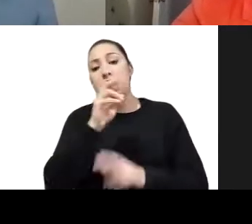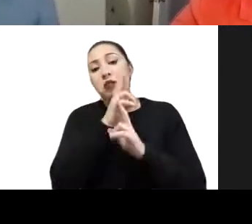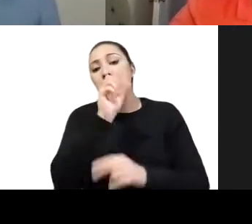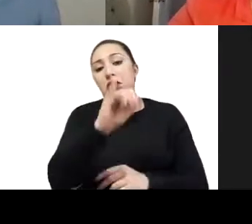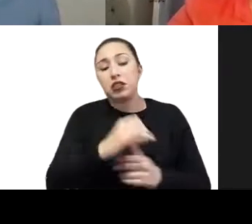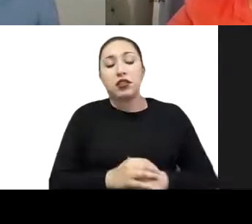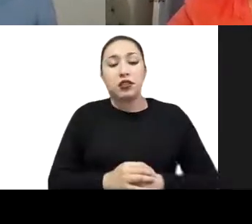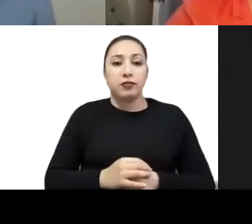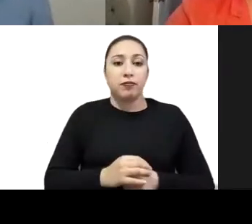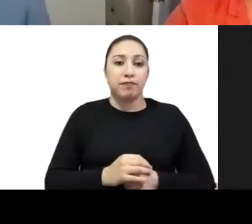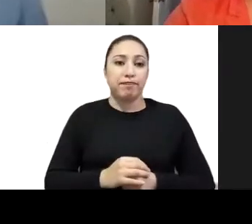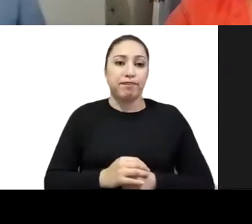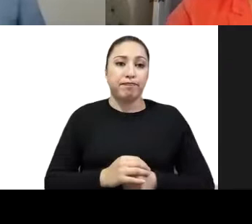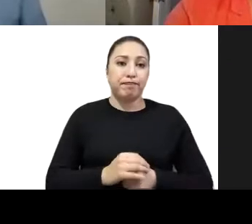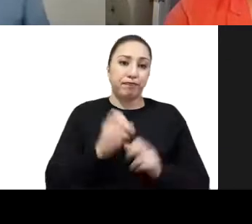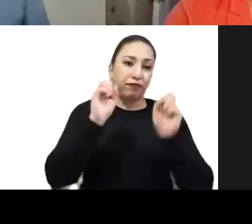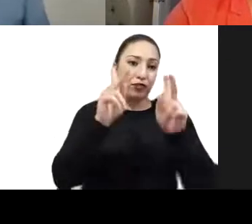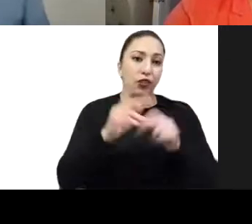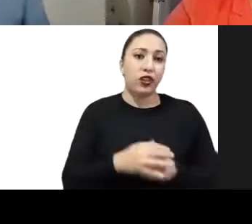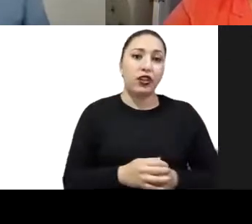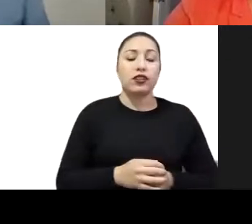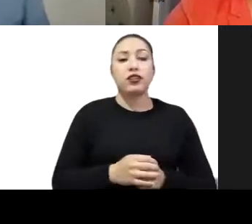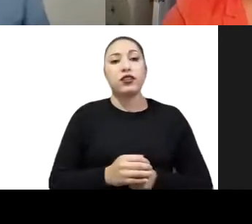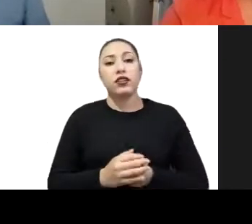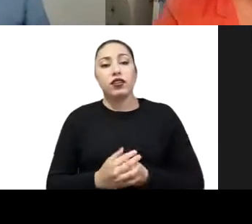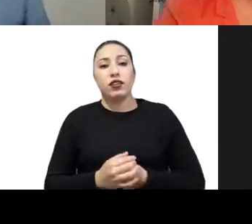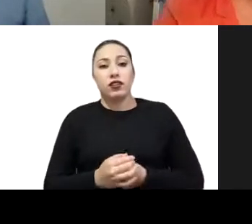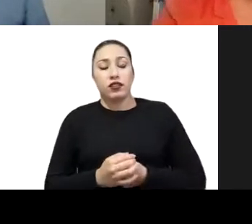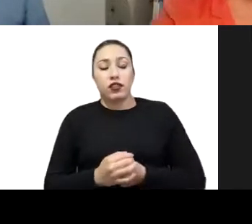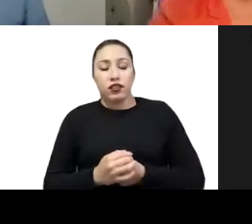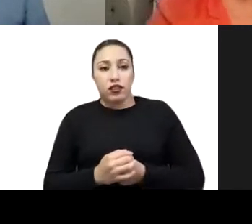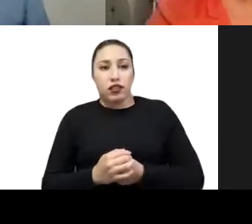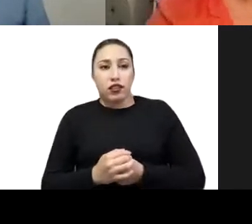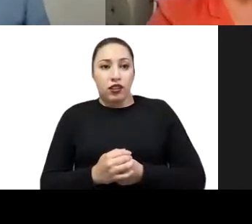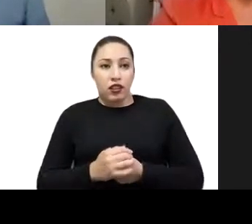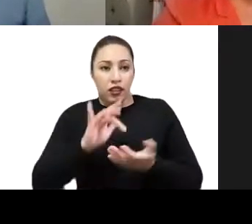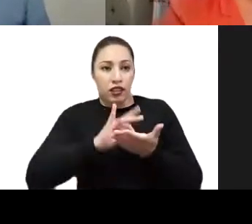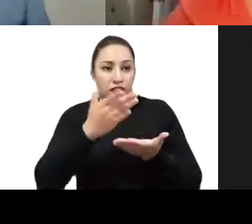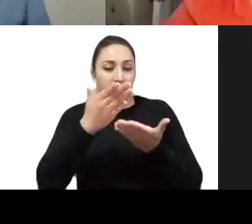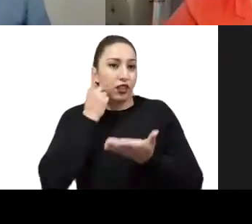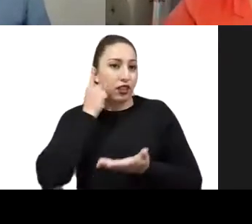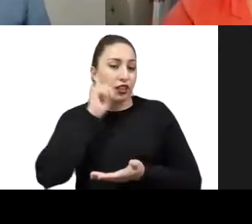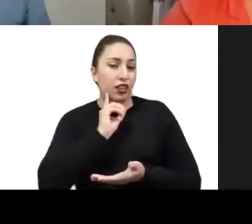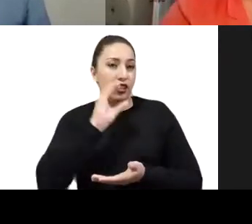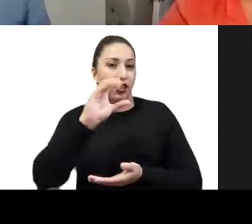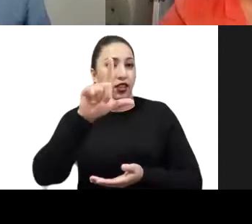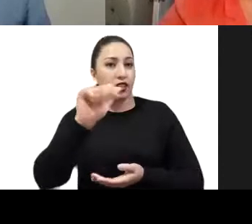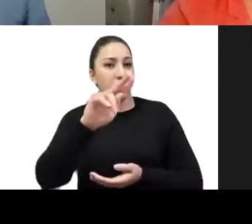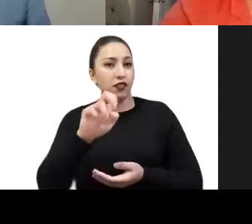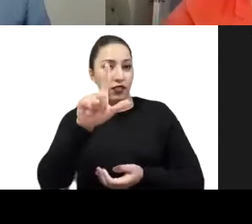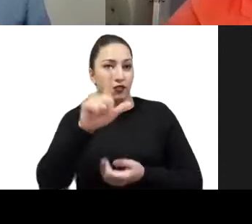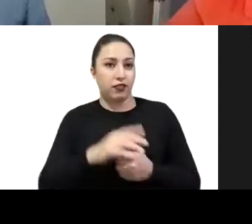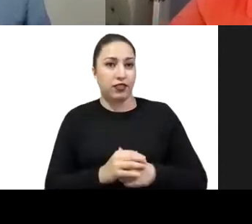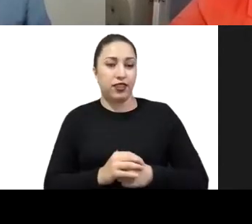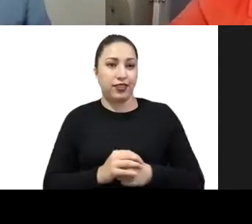Ok, perfecto. Muchas gracias, diputada Clavel. ¿Nos podría hacer el